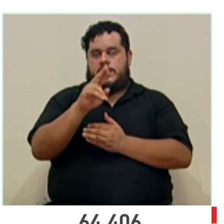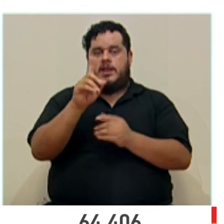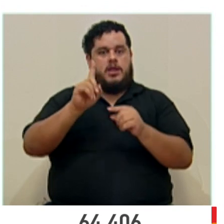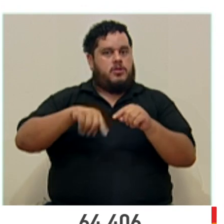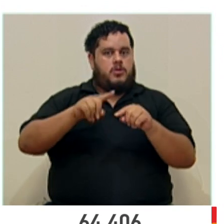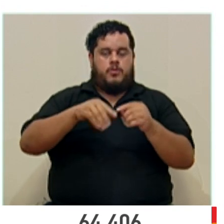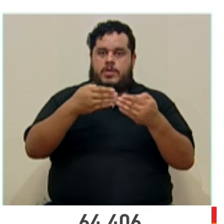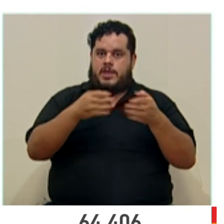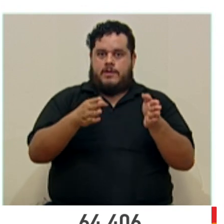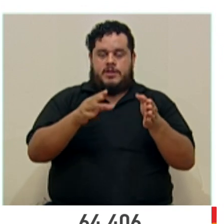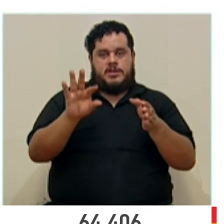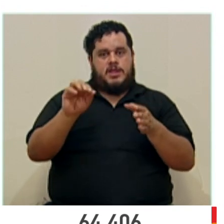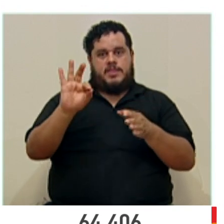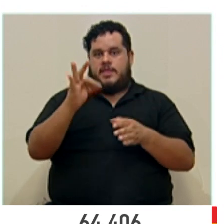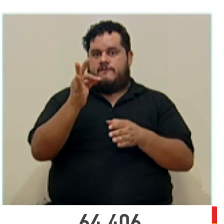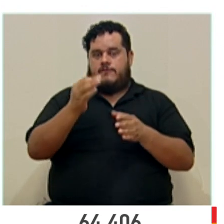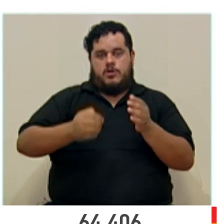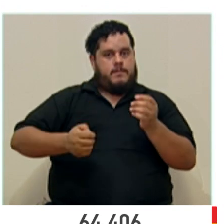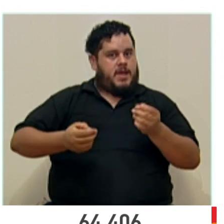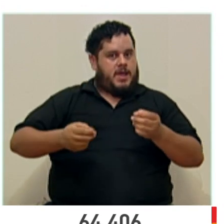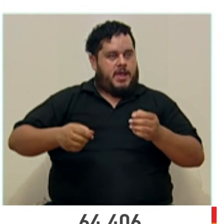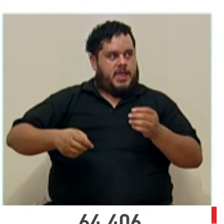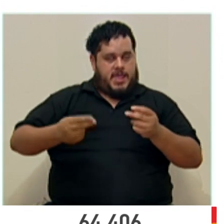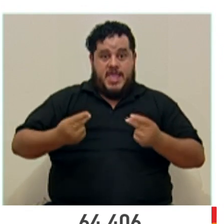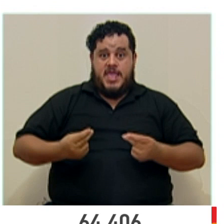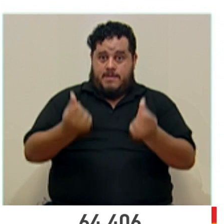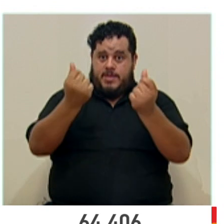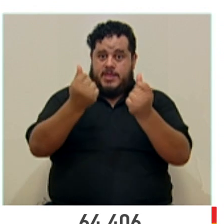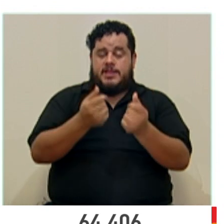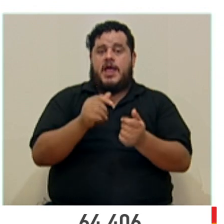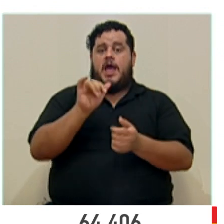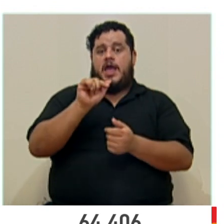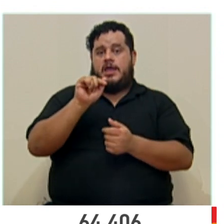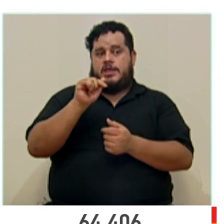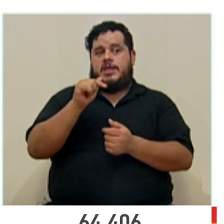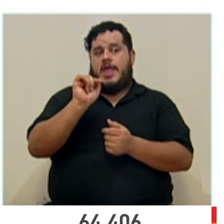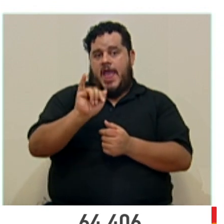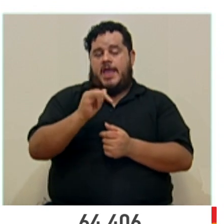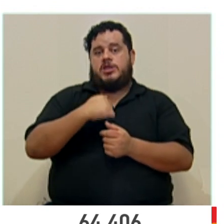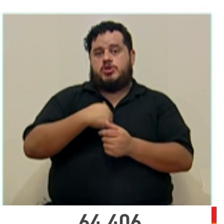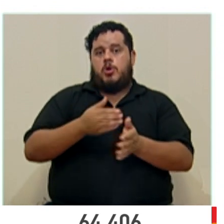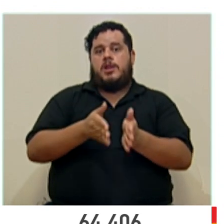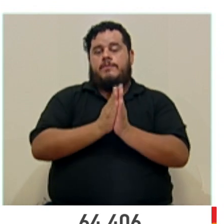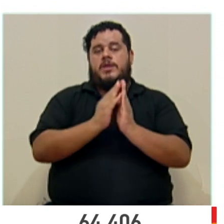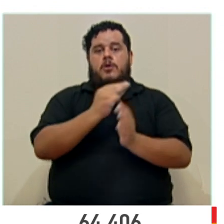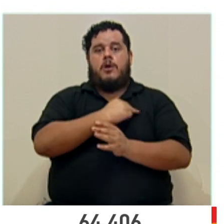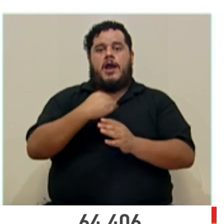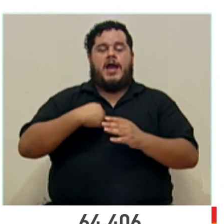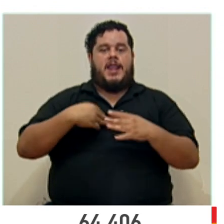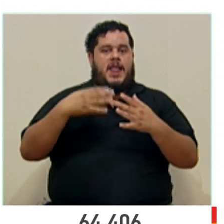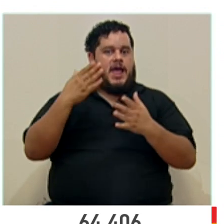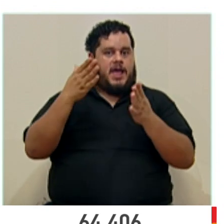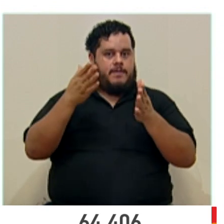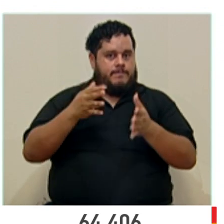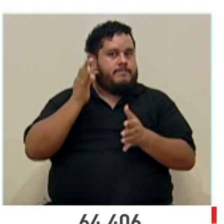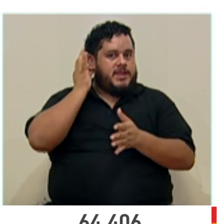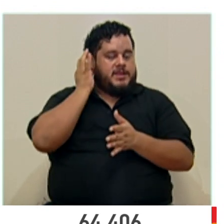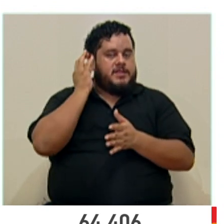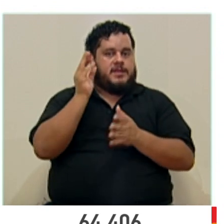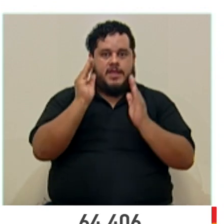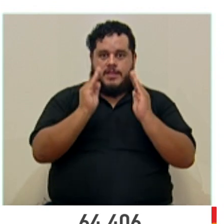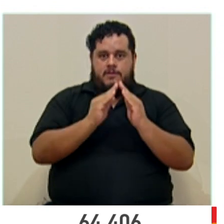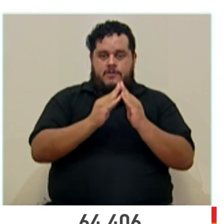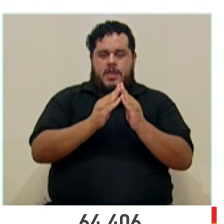abrirse de forma inmediata. Y ahí le pido a la ministra de Vivienda que nos